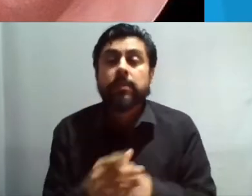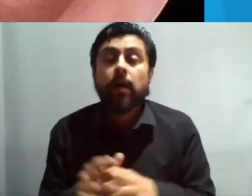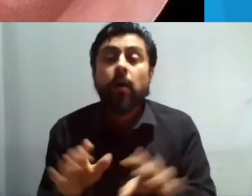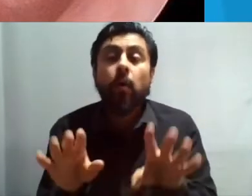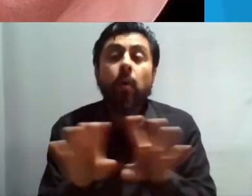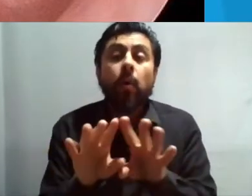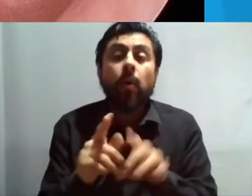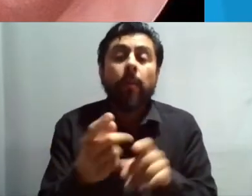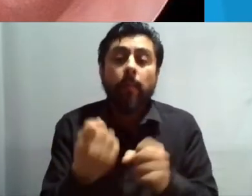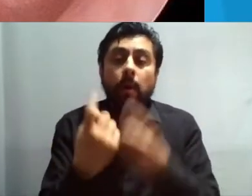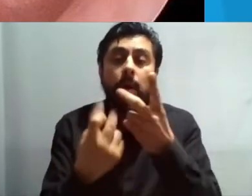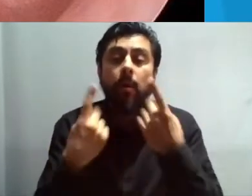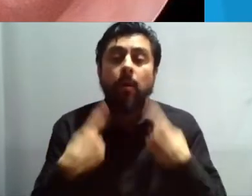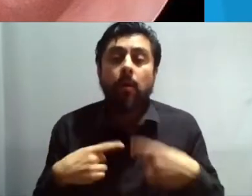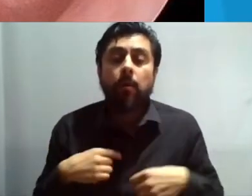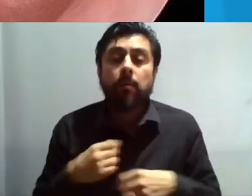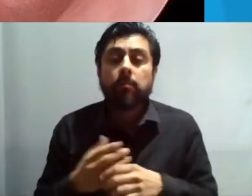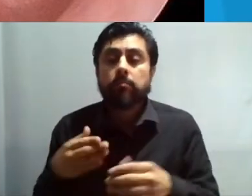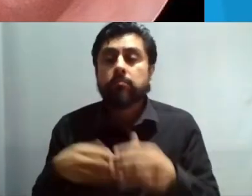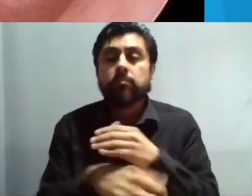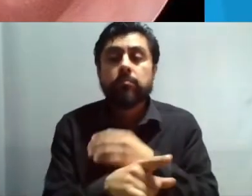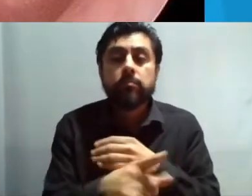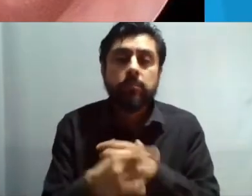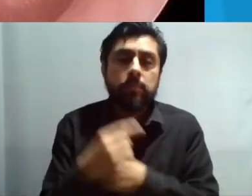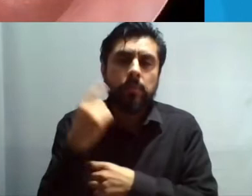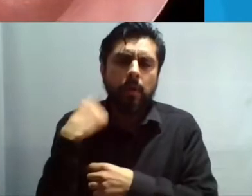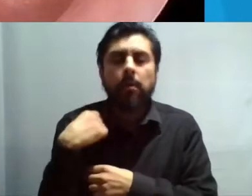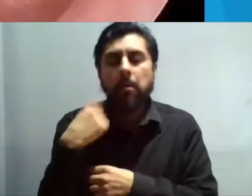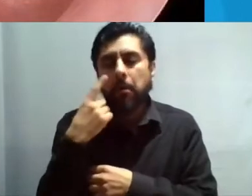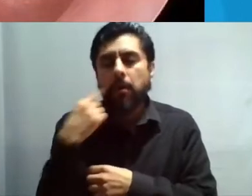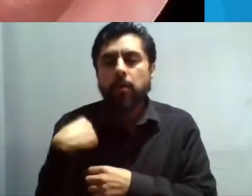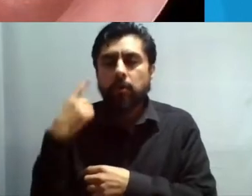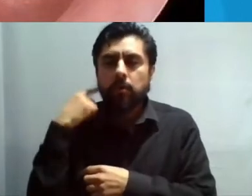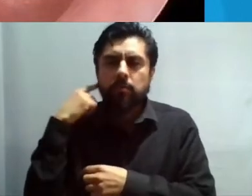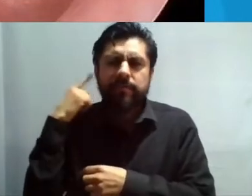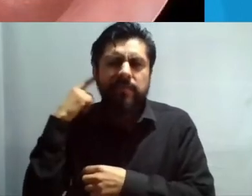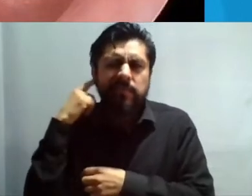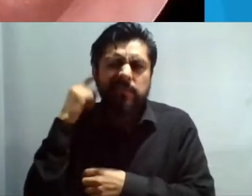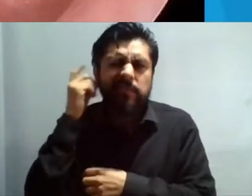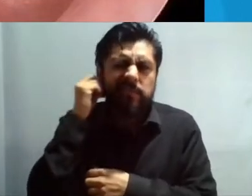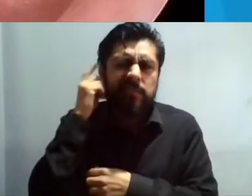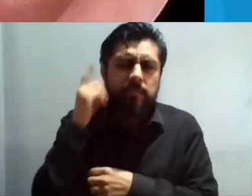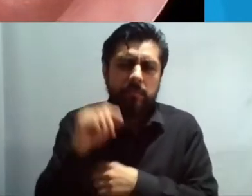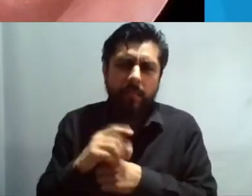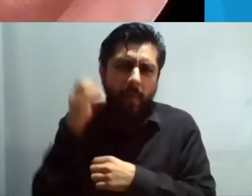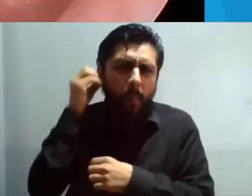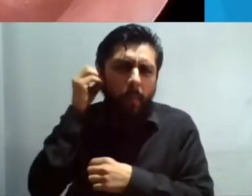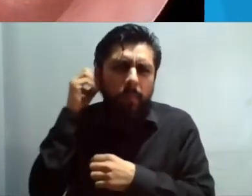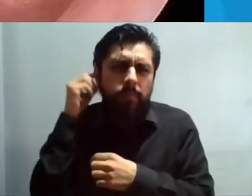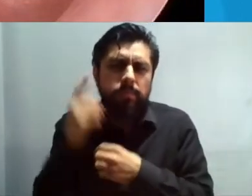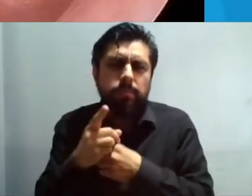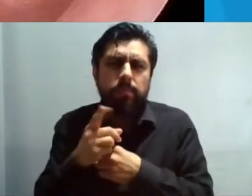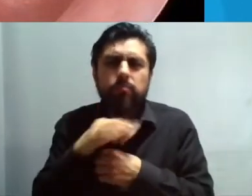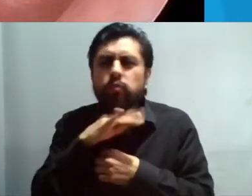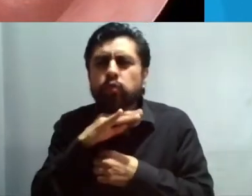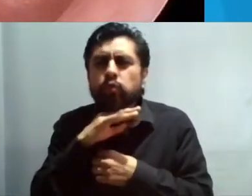a la consulta? Mire, yo tenía un tapón de cerilla, fui a un lavado de oído, tuve un dolor muy intenso y salí de